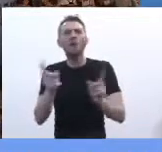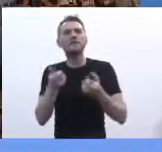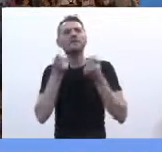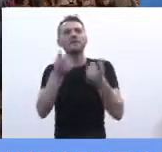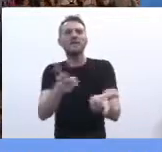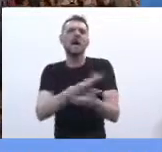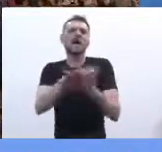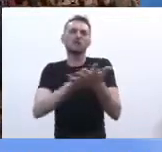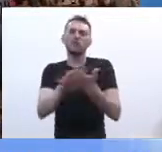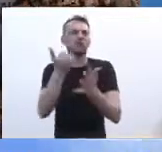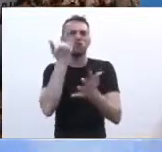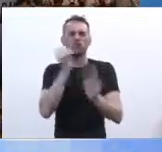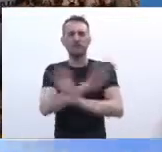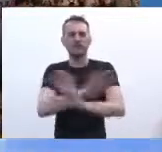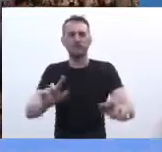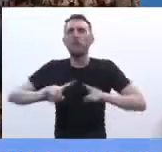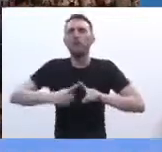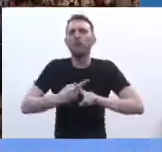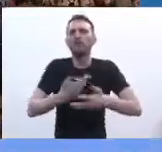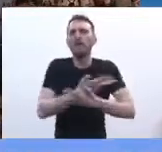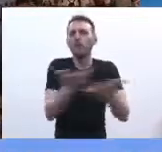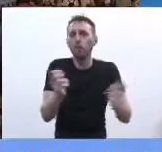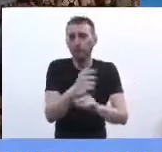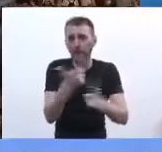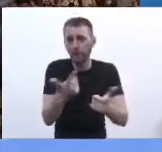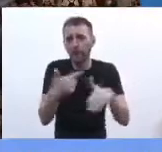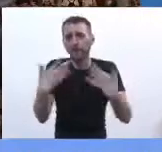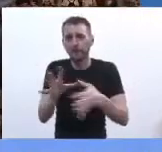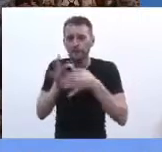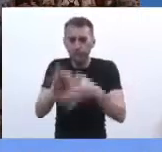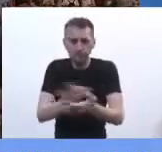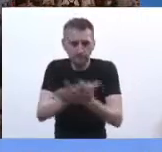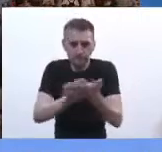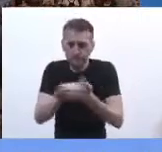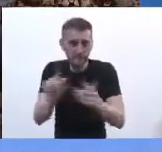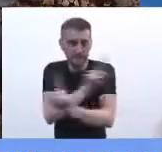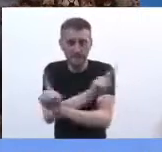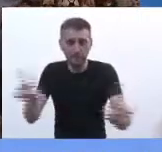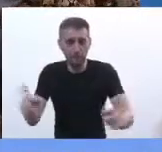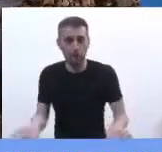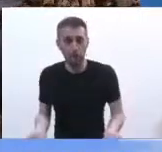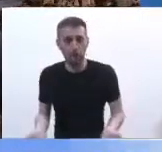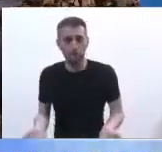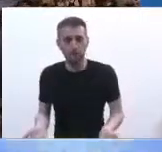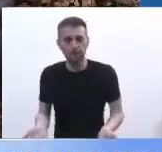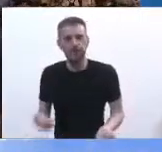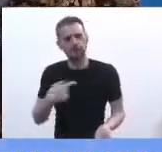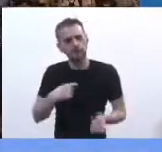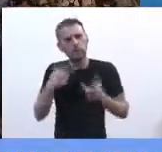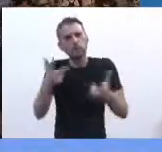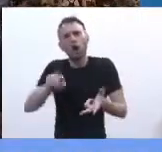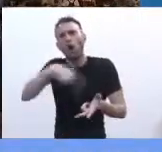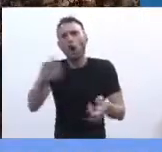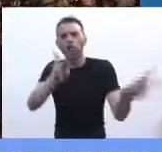sino estar acompañado con políticas públicas entonces ya digo después otro